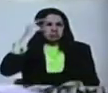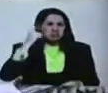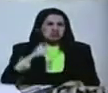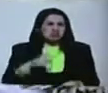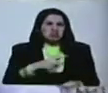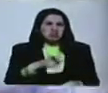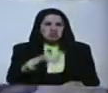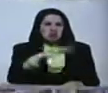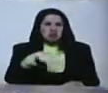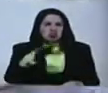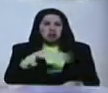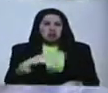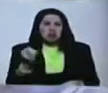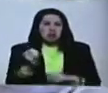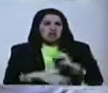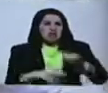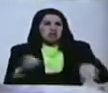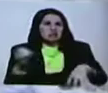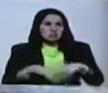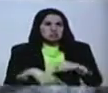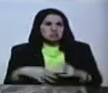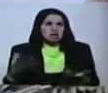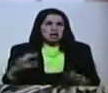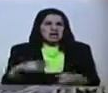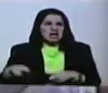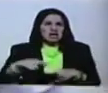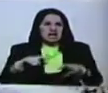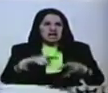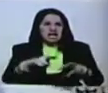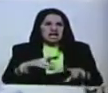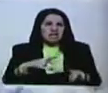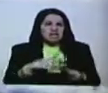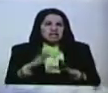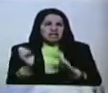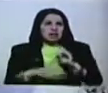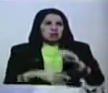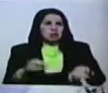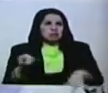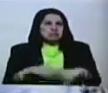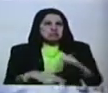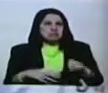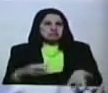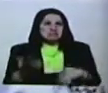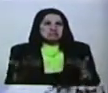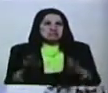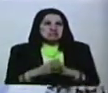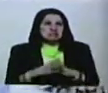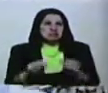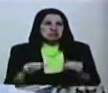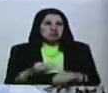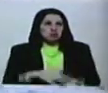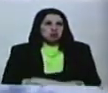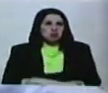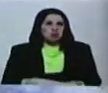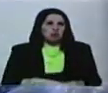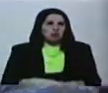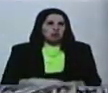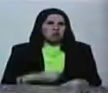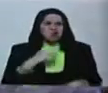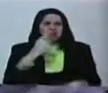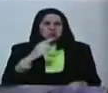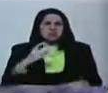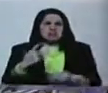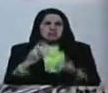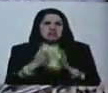Hay ratas, se me meten en la casa, ese hombre no ve nada, por allá estaba anoche en José Félix Rivas y dijeron que